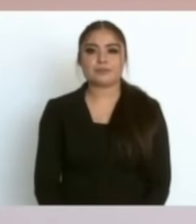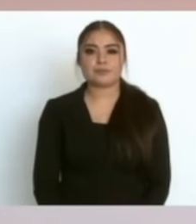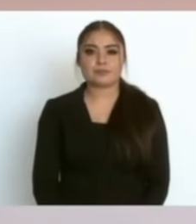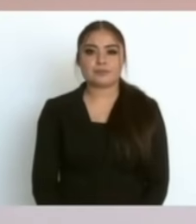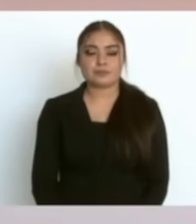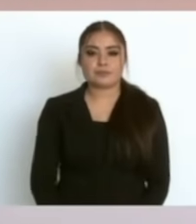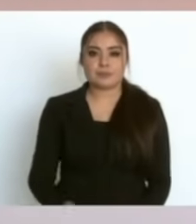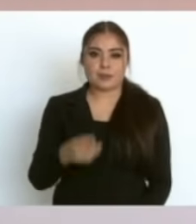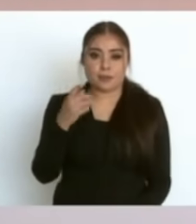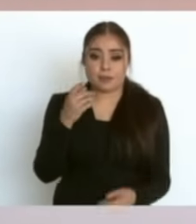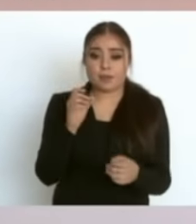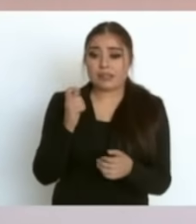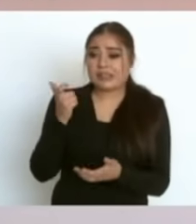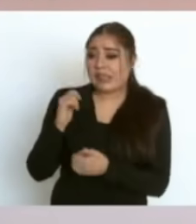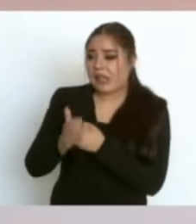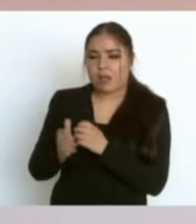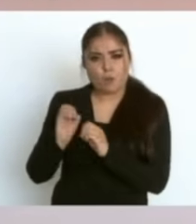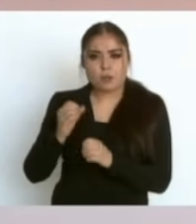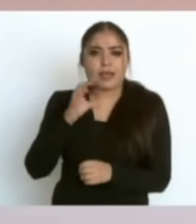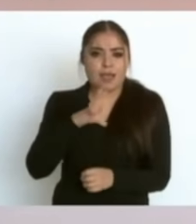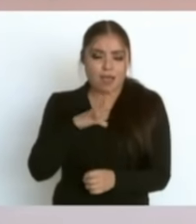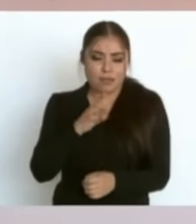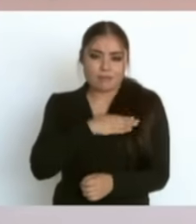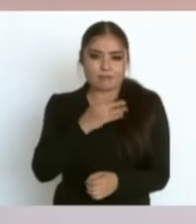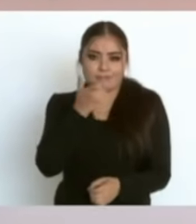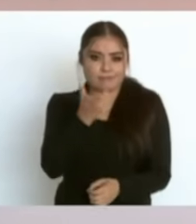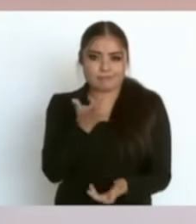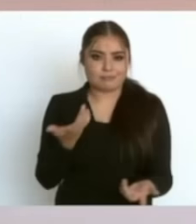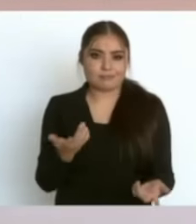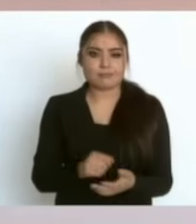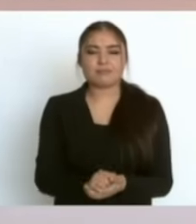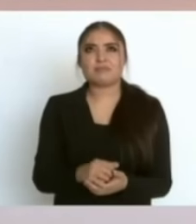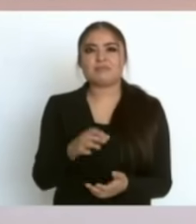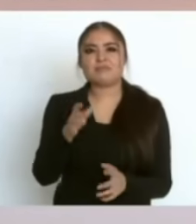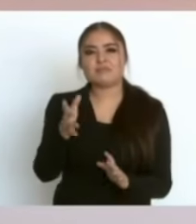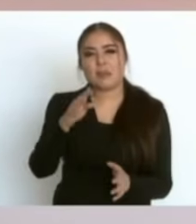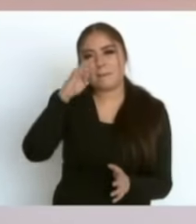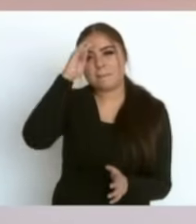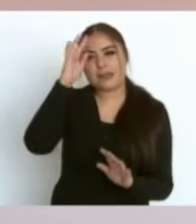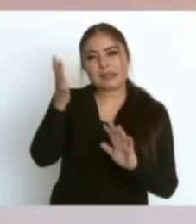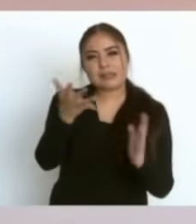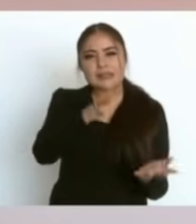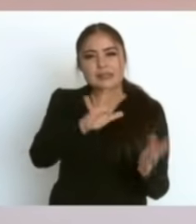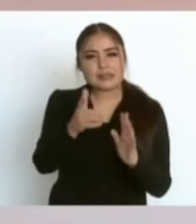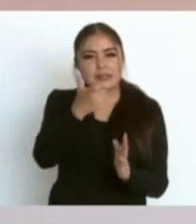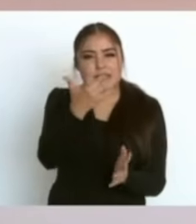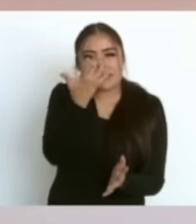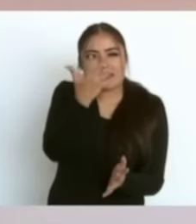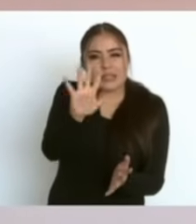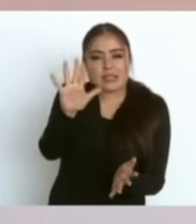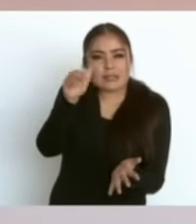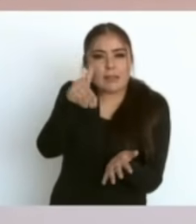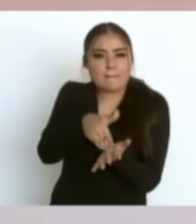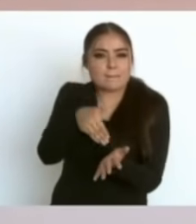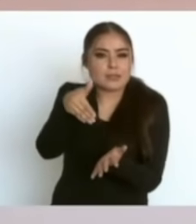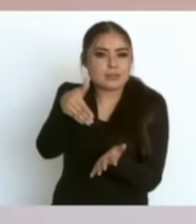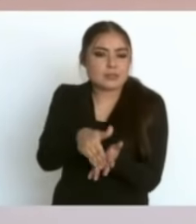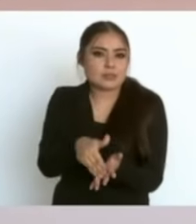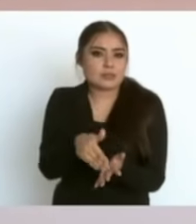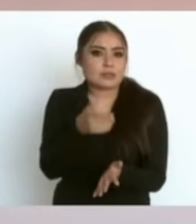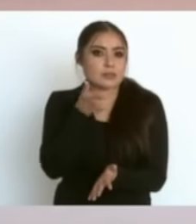para concluir lo estimamos que va a requerir de una inversión de alrededor de 10 mil millones